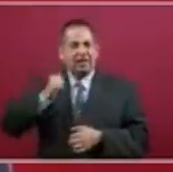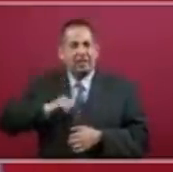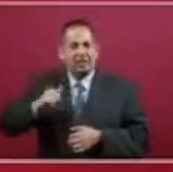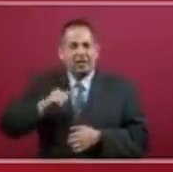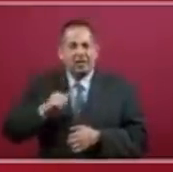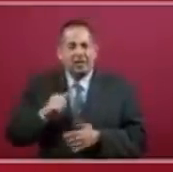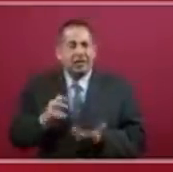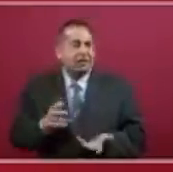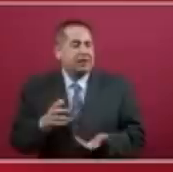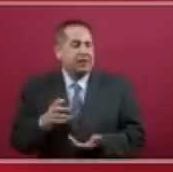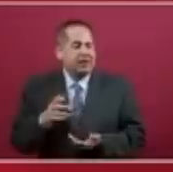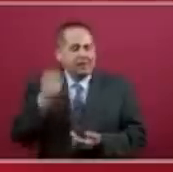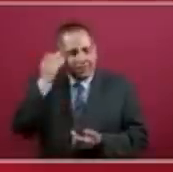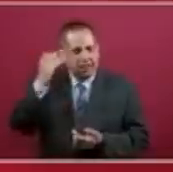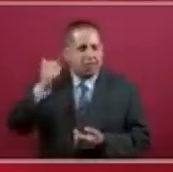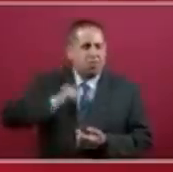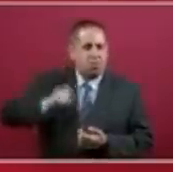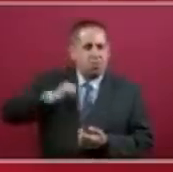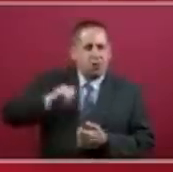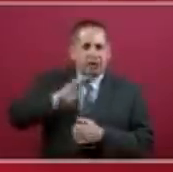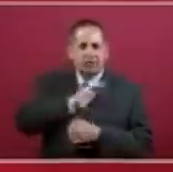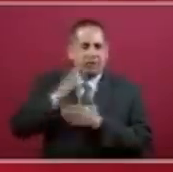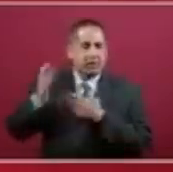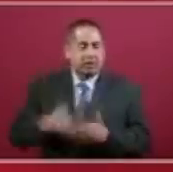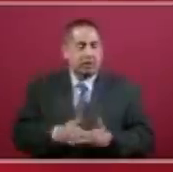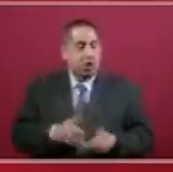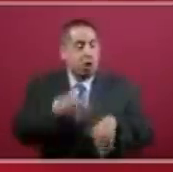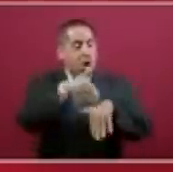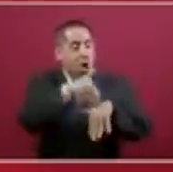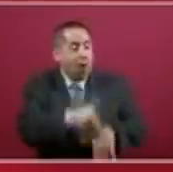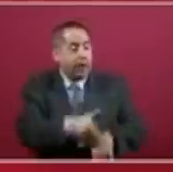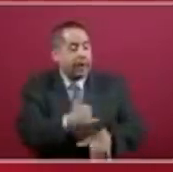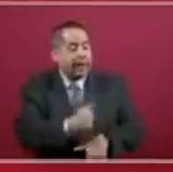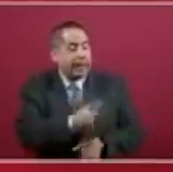según la cual obedecer y callar